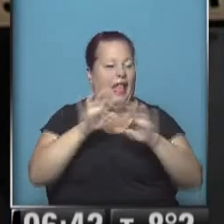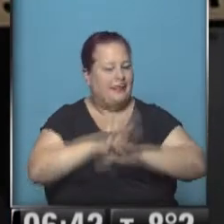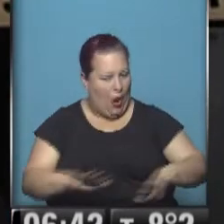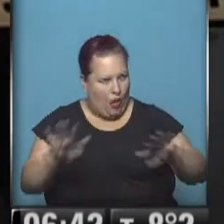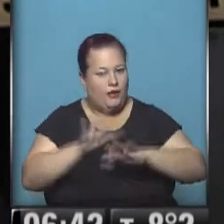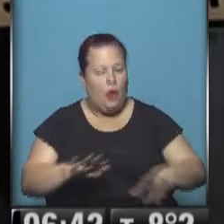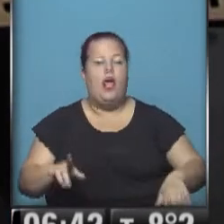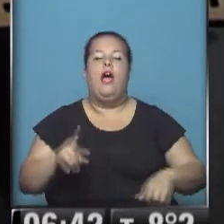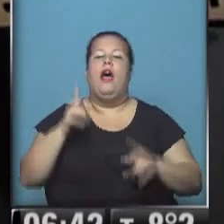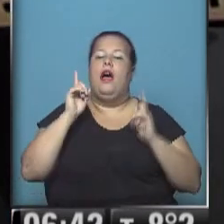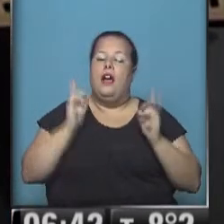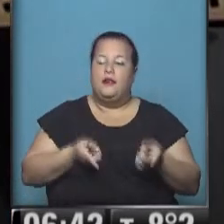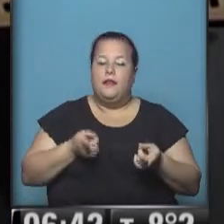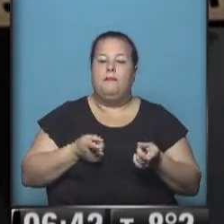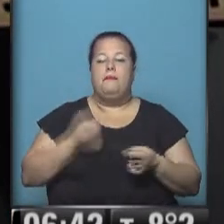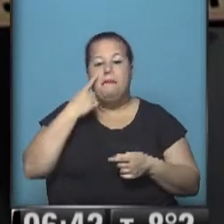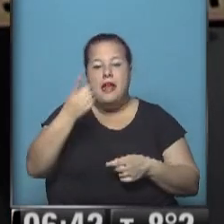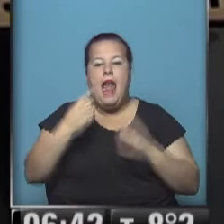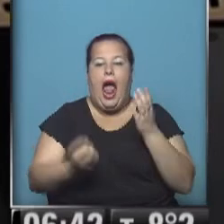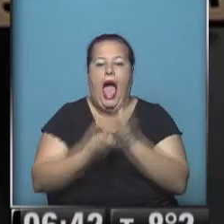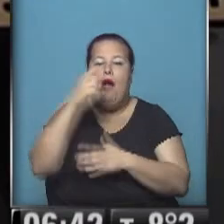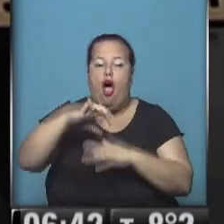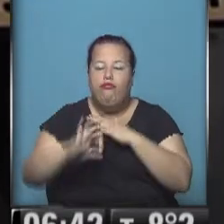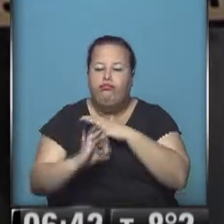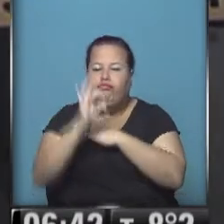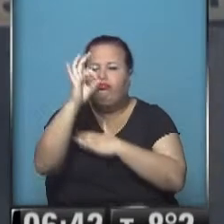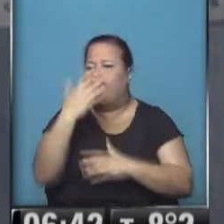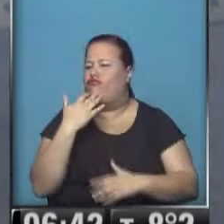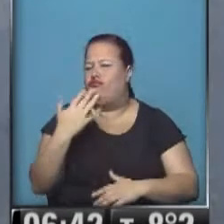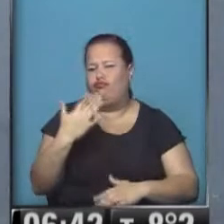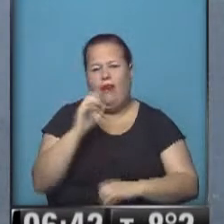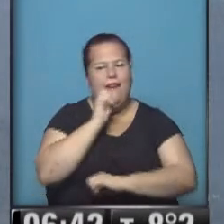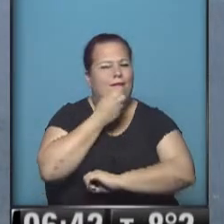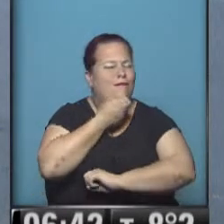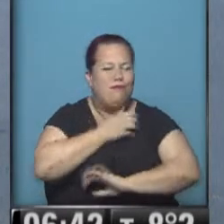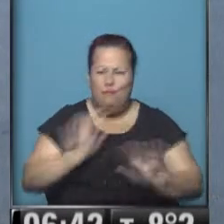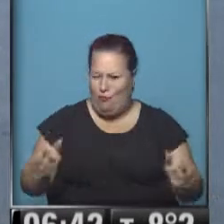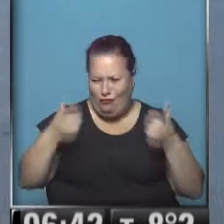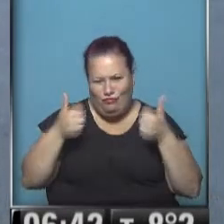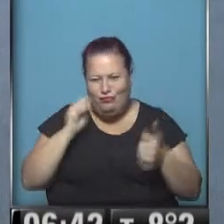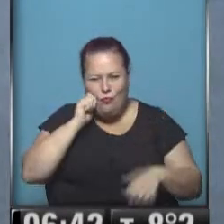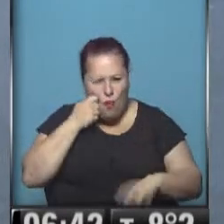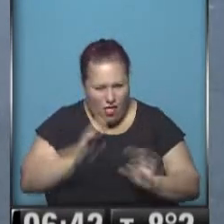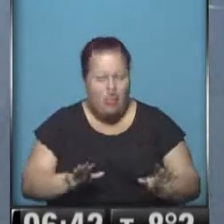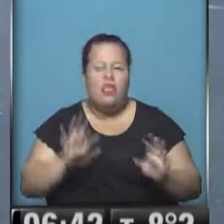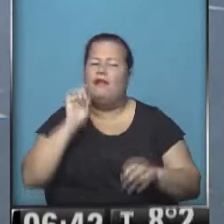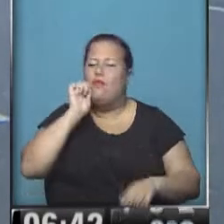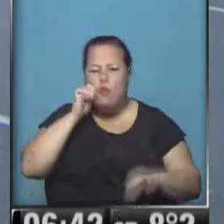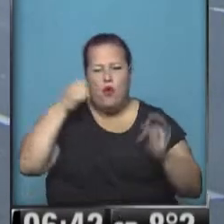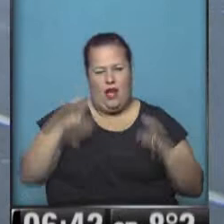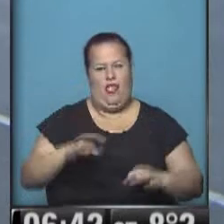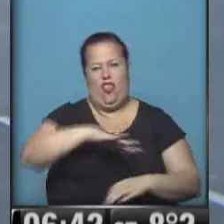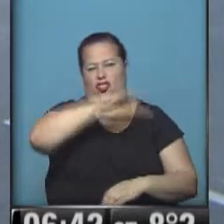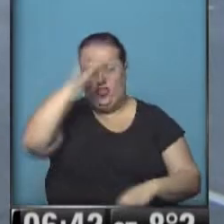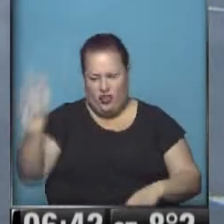hasta luego y no se pierdan el amanecer de hoy que está espectacular está lindísimo pero lindísimo el